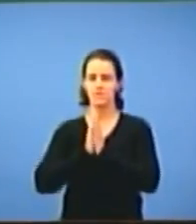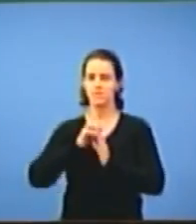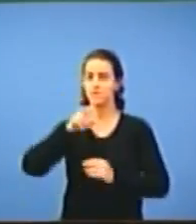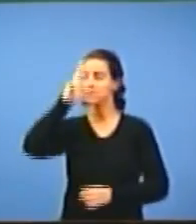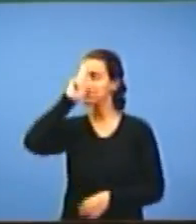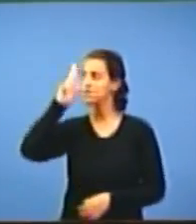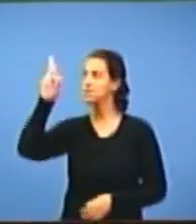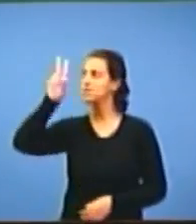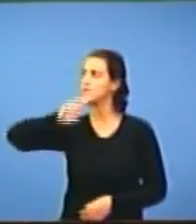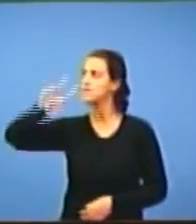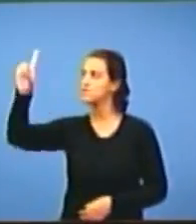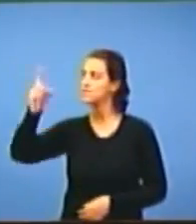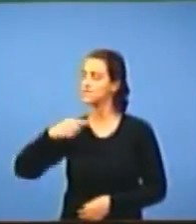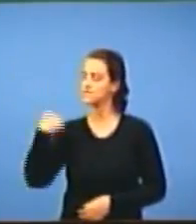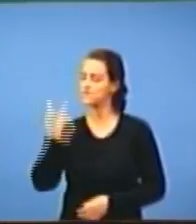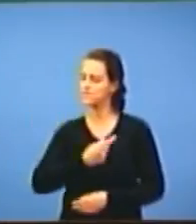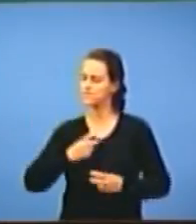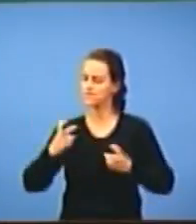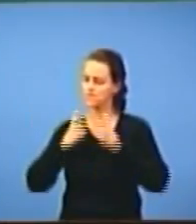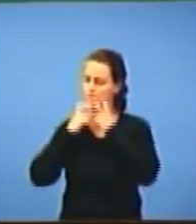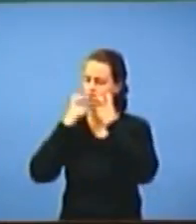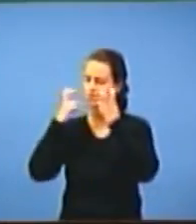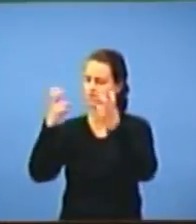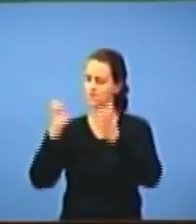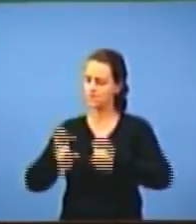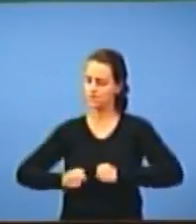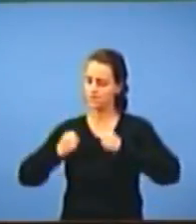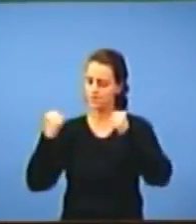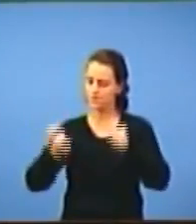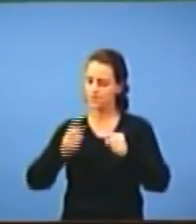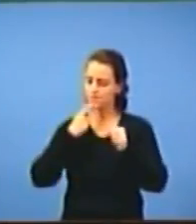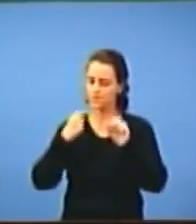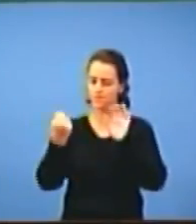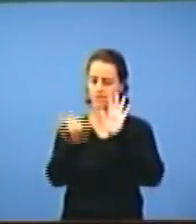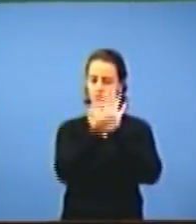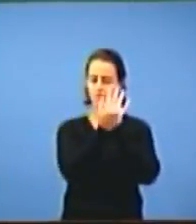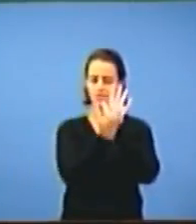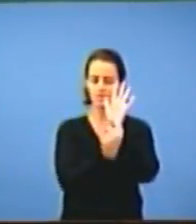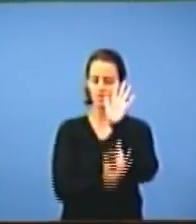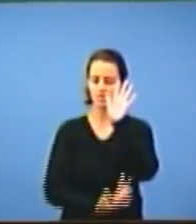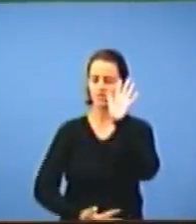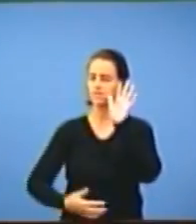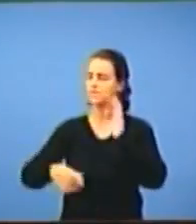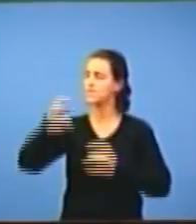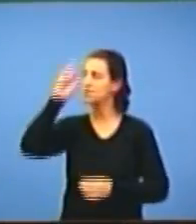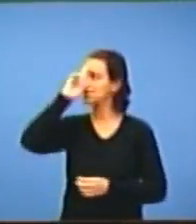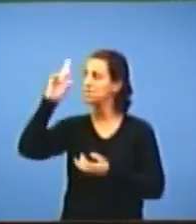Señor Dios, nosotros clamamos por el poder de la sangre de Jesús.